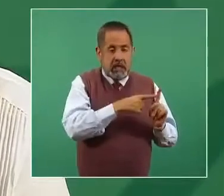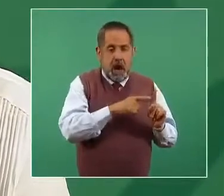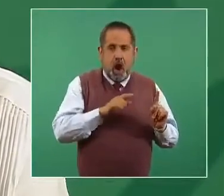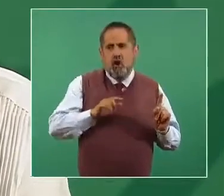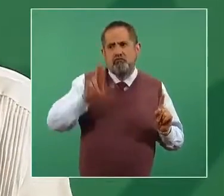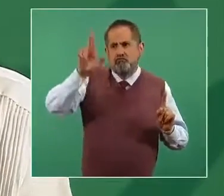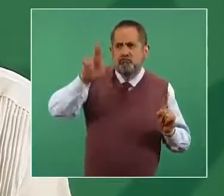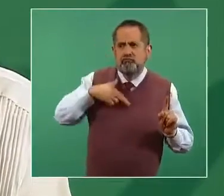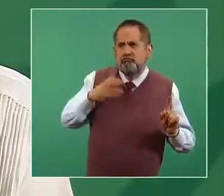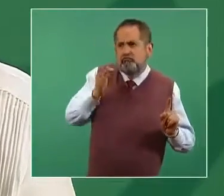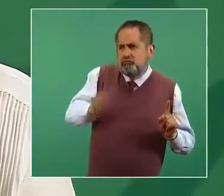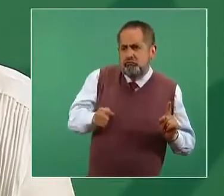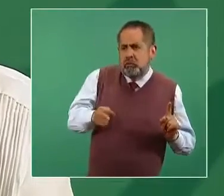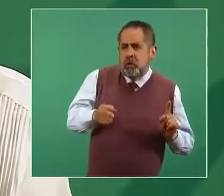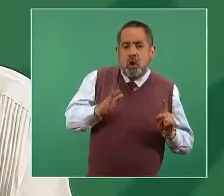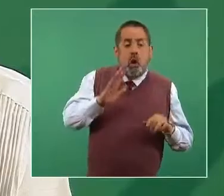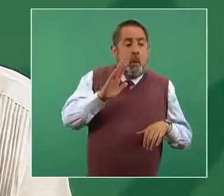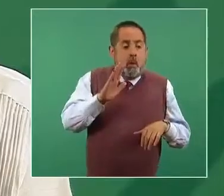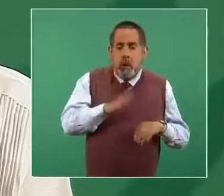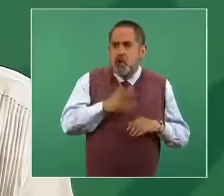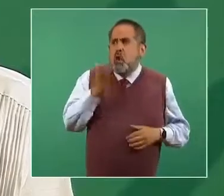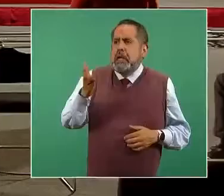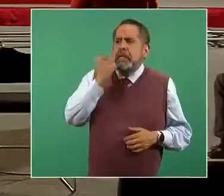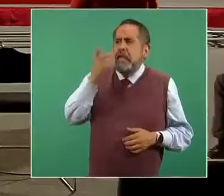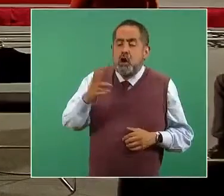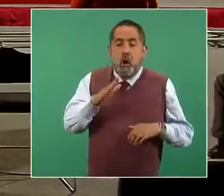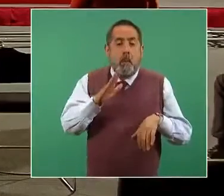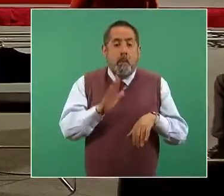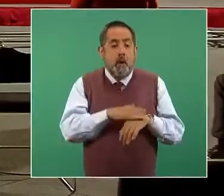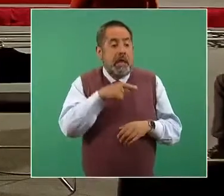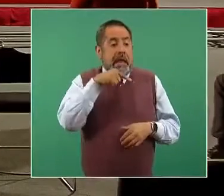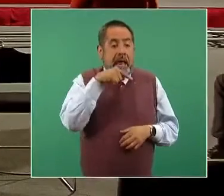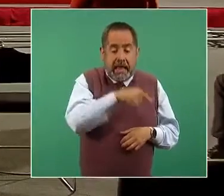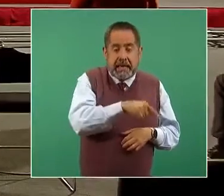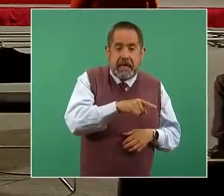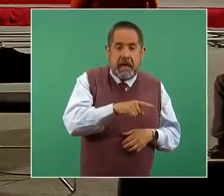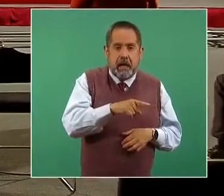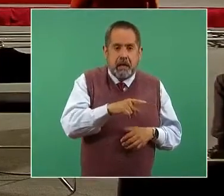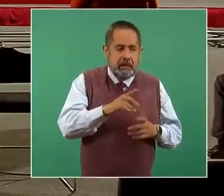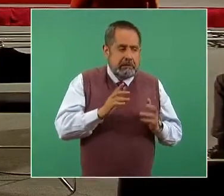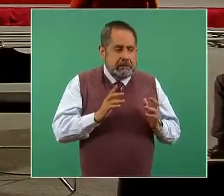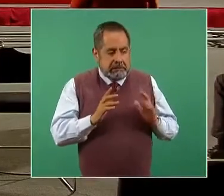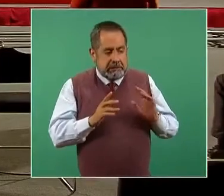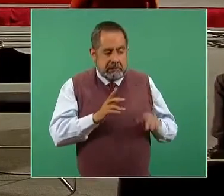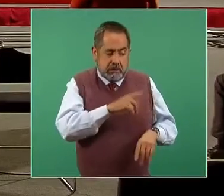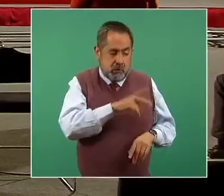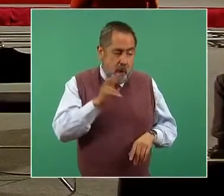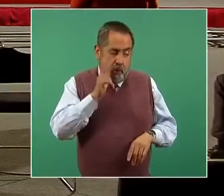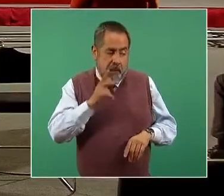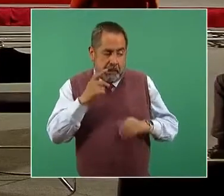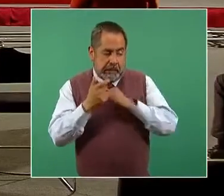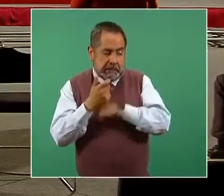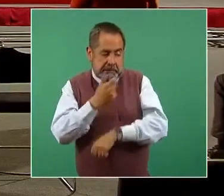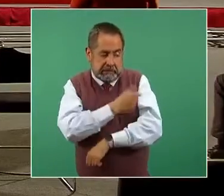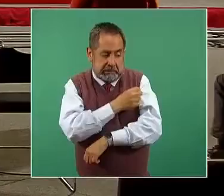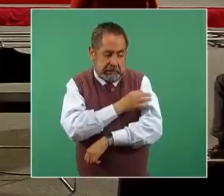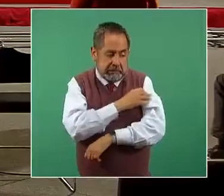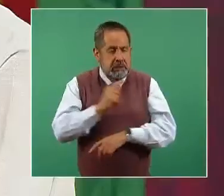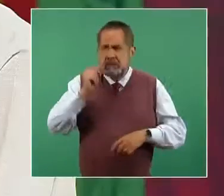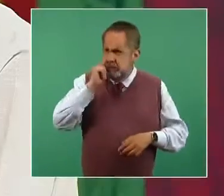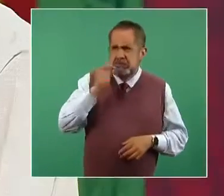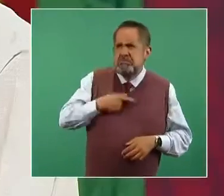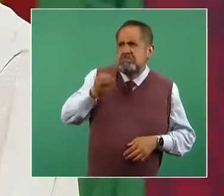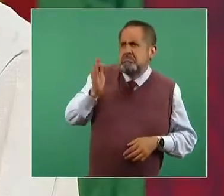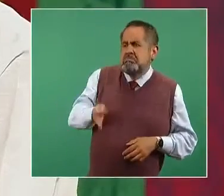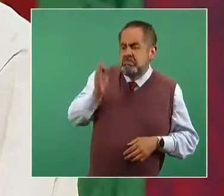voluntariamente. Ella aceptó ser vacunada, de hecho pidió ser vacunada, aun cuando se sabe que no existe evidencia suficiente sobre la seguridad y la